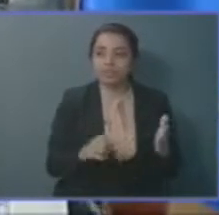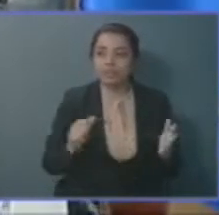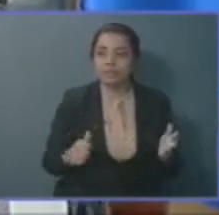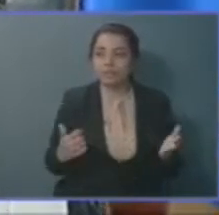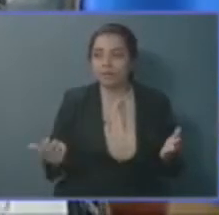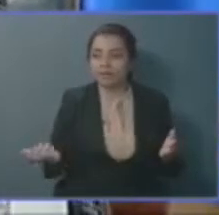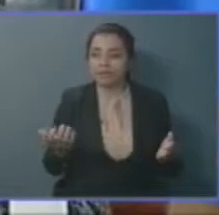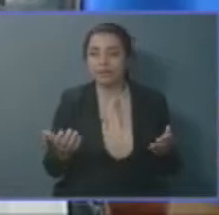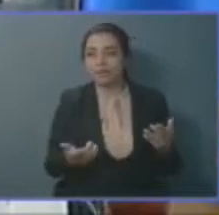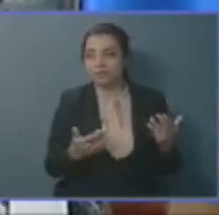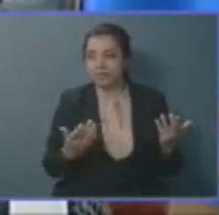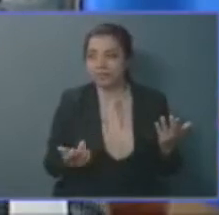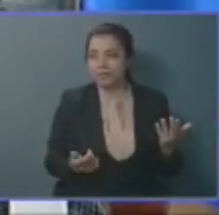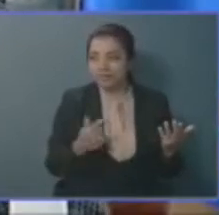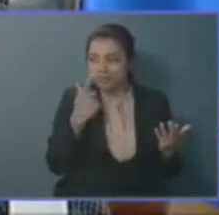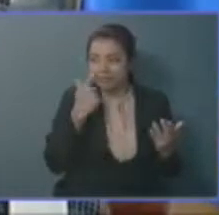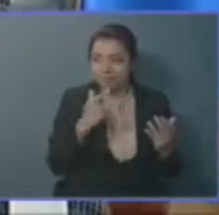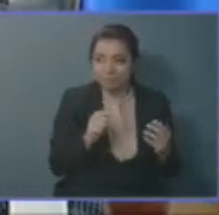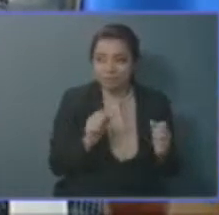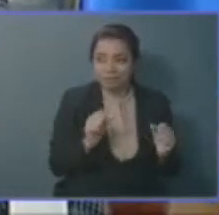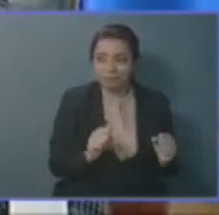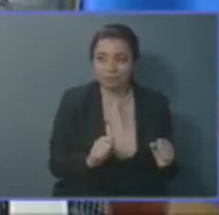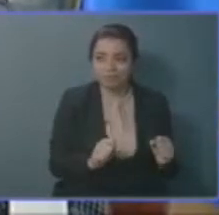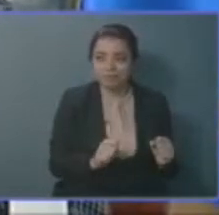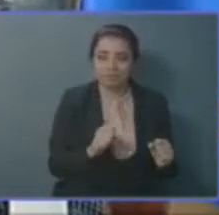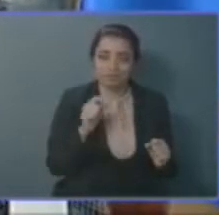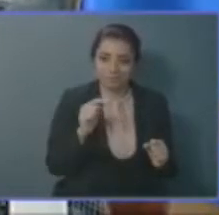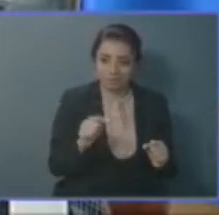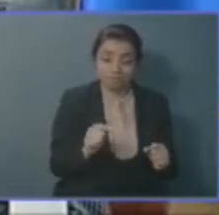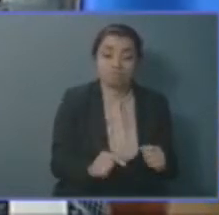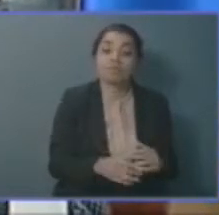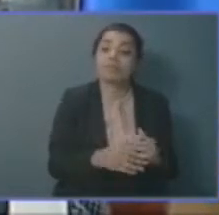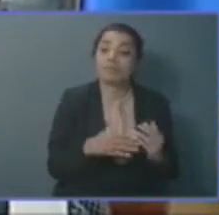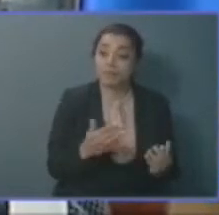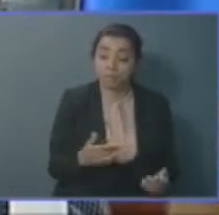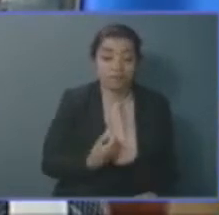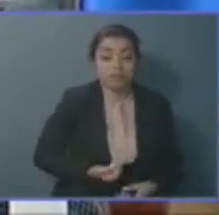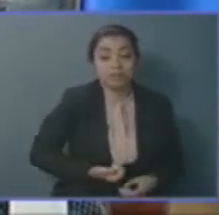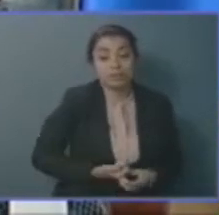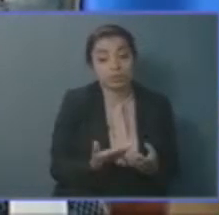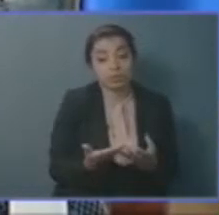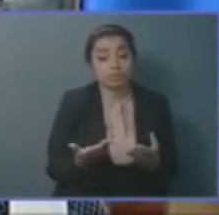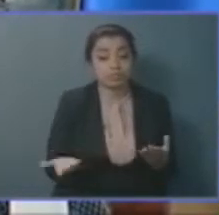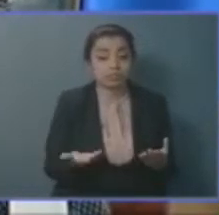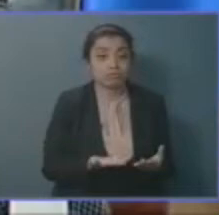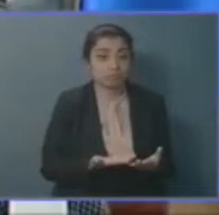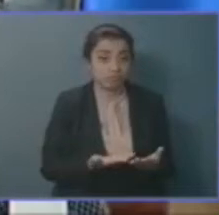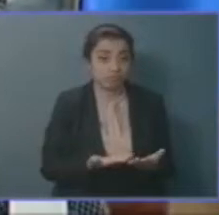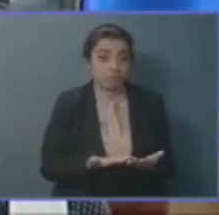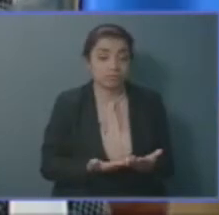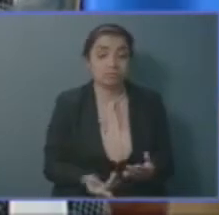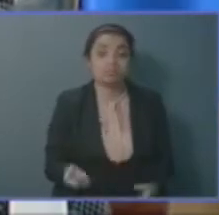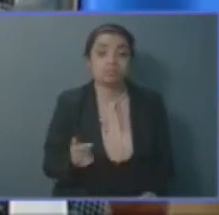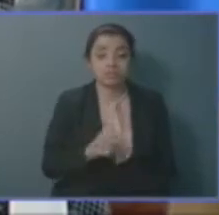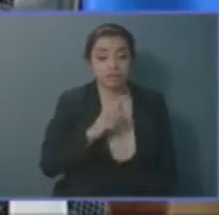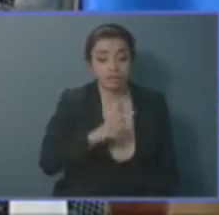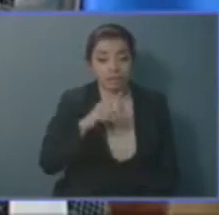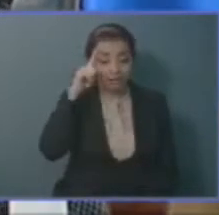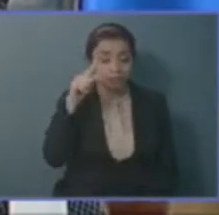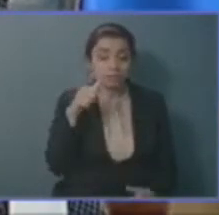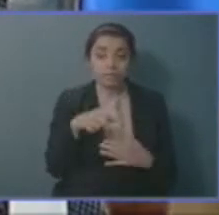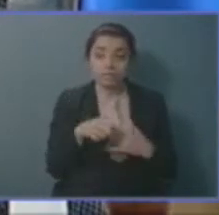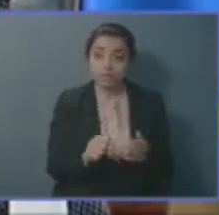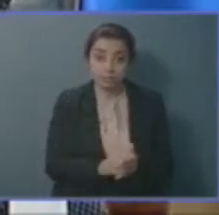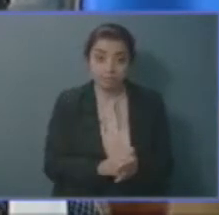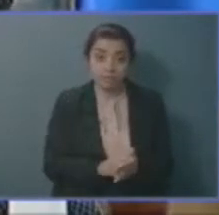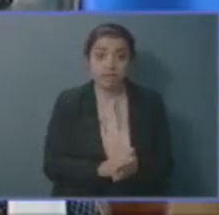observado en otras latitudes, pero habíamos llegado a una formulación en la propuesta de la Asamblea